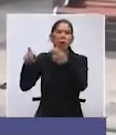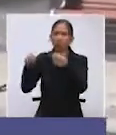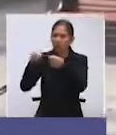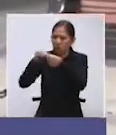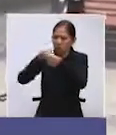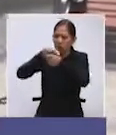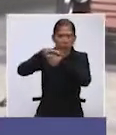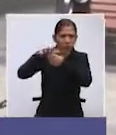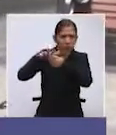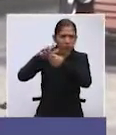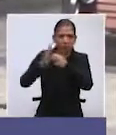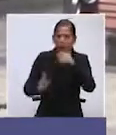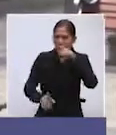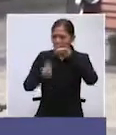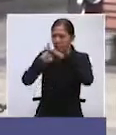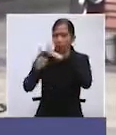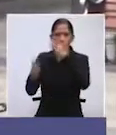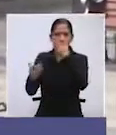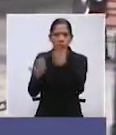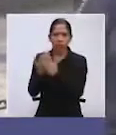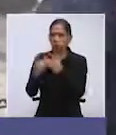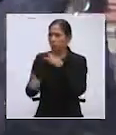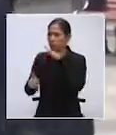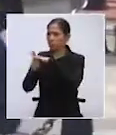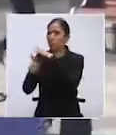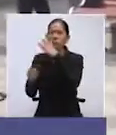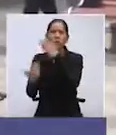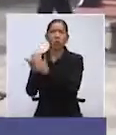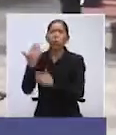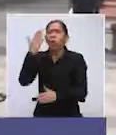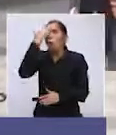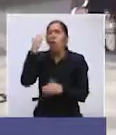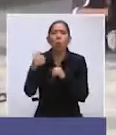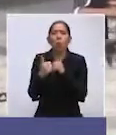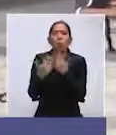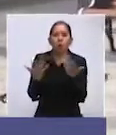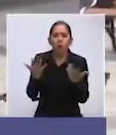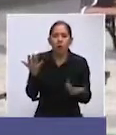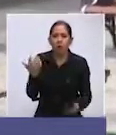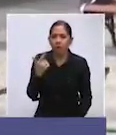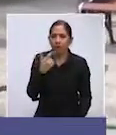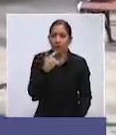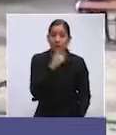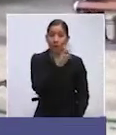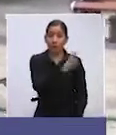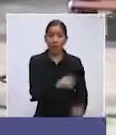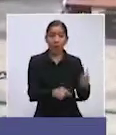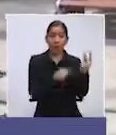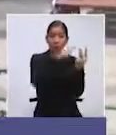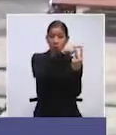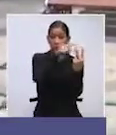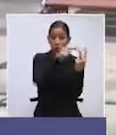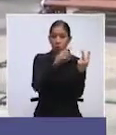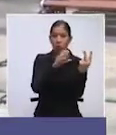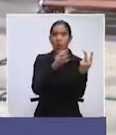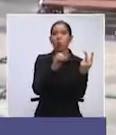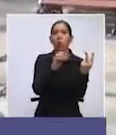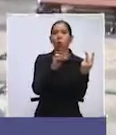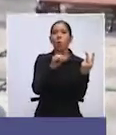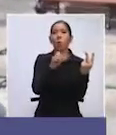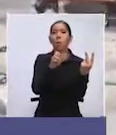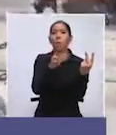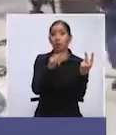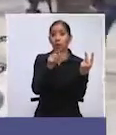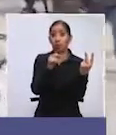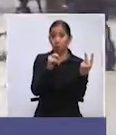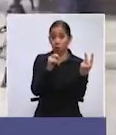nuevas subvariantes de la Omicron. Y existen dos subvariantes que son una mezcla de